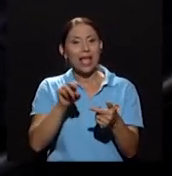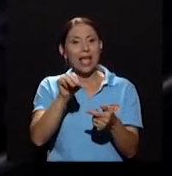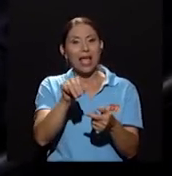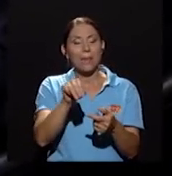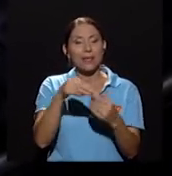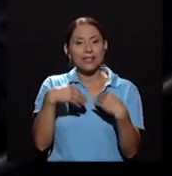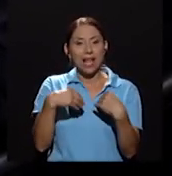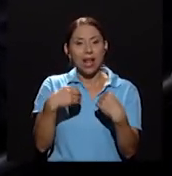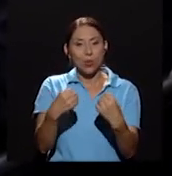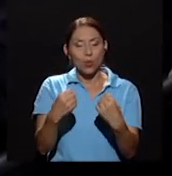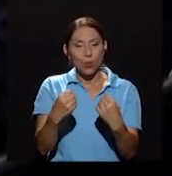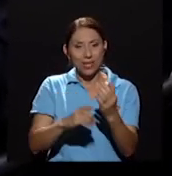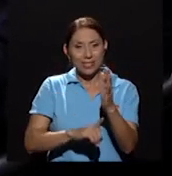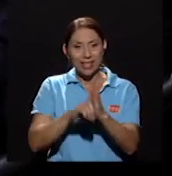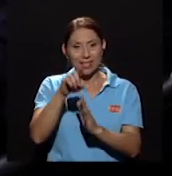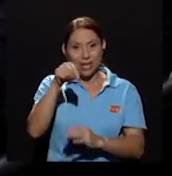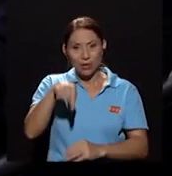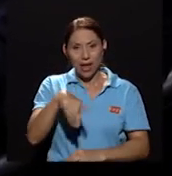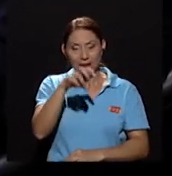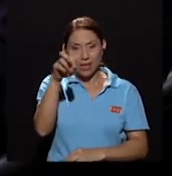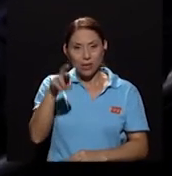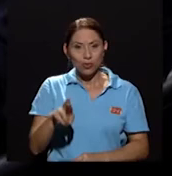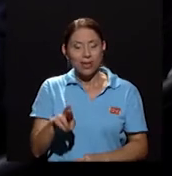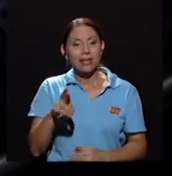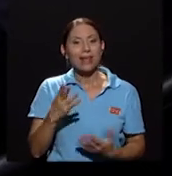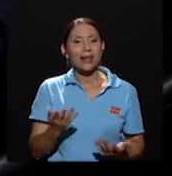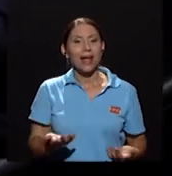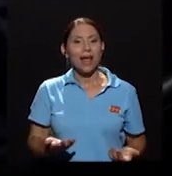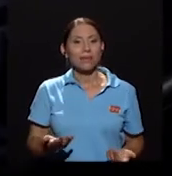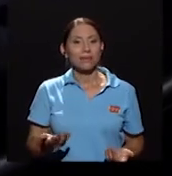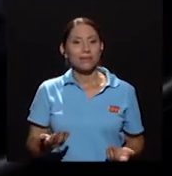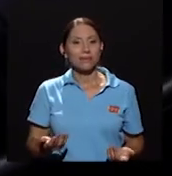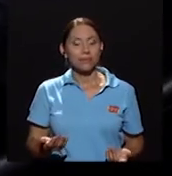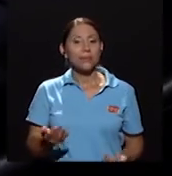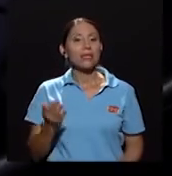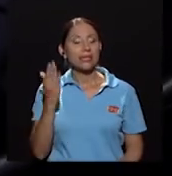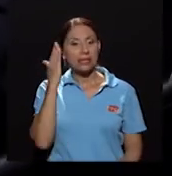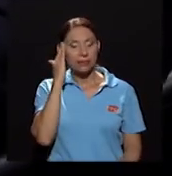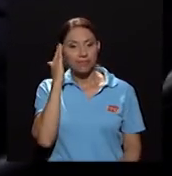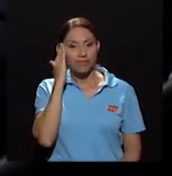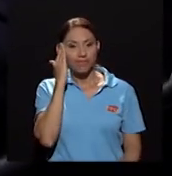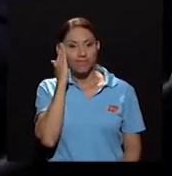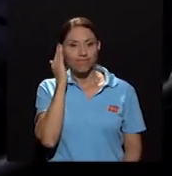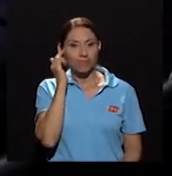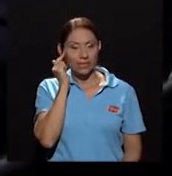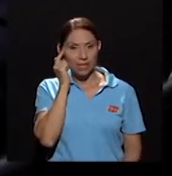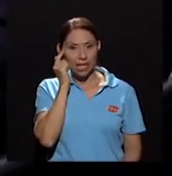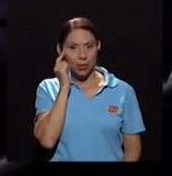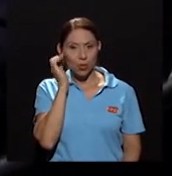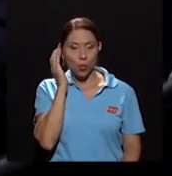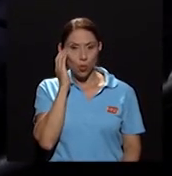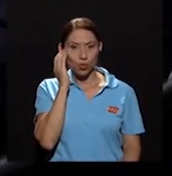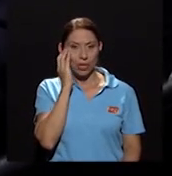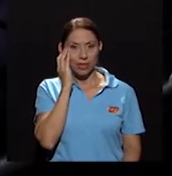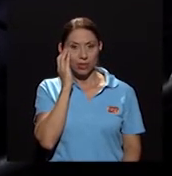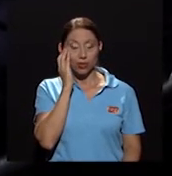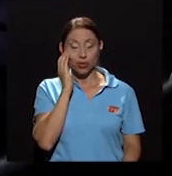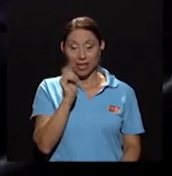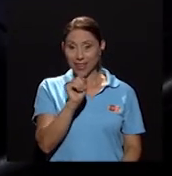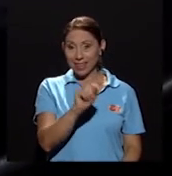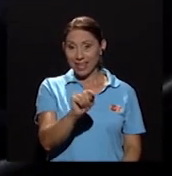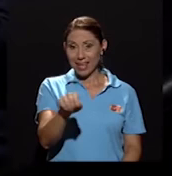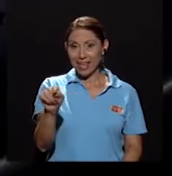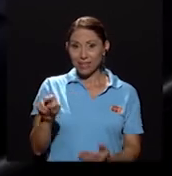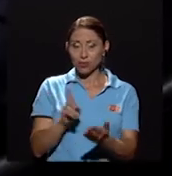aquí en costa rica siendo conscientes de que estos proyectos